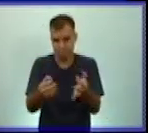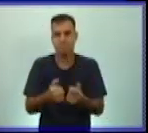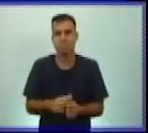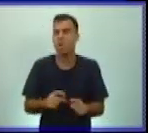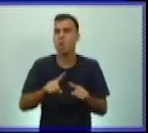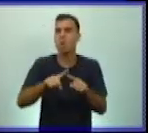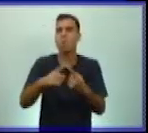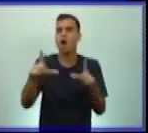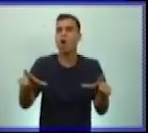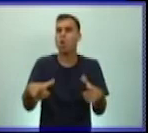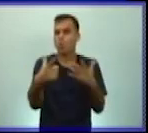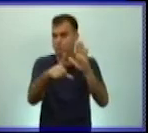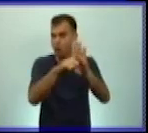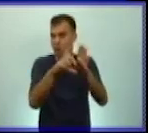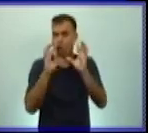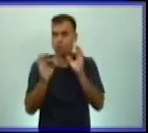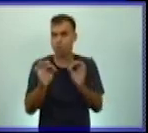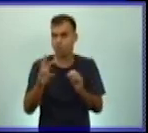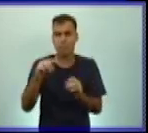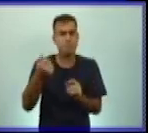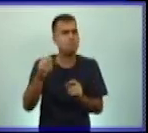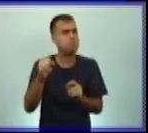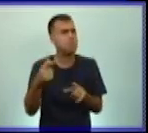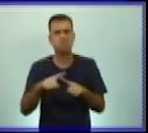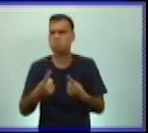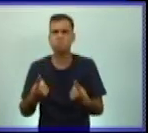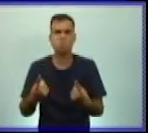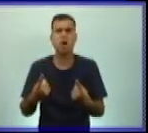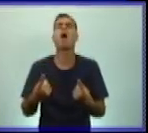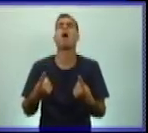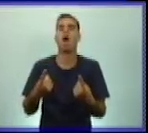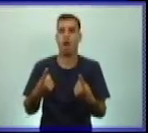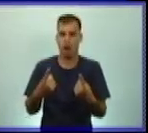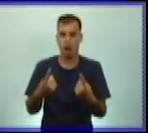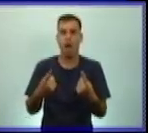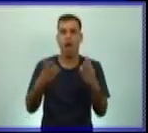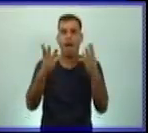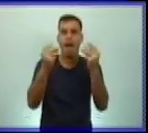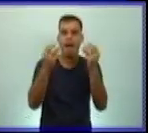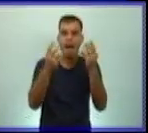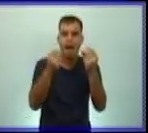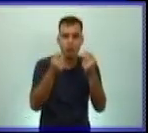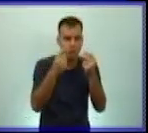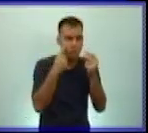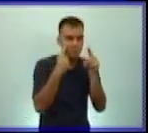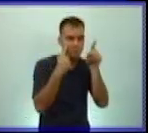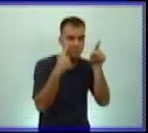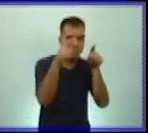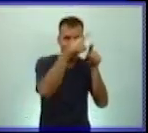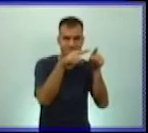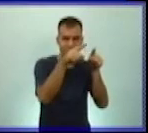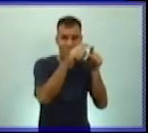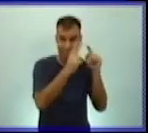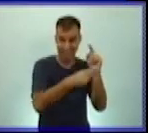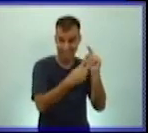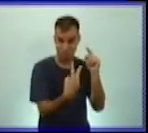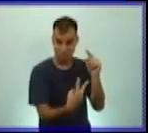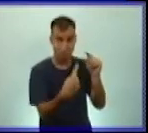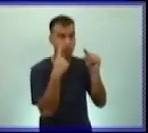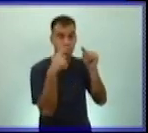se cumple la ley de conservación de la masa? Vamos a contar cuántos átomos de hidrógeno tenemos en las sustancias